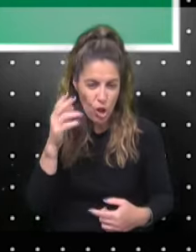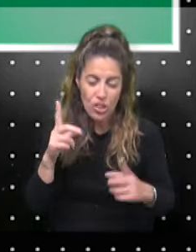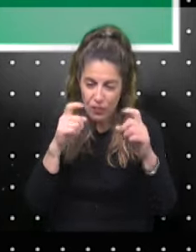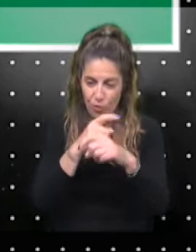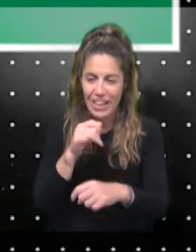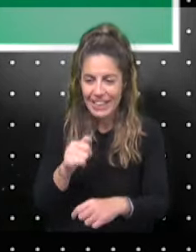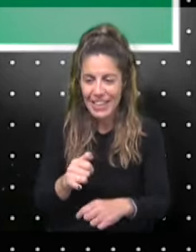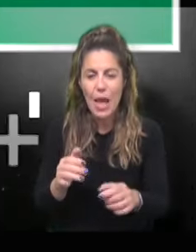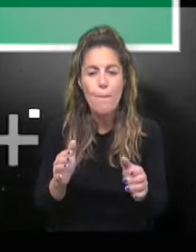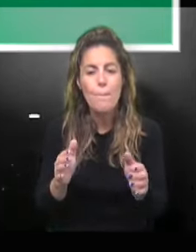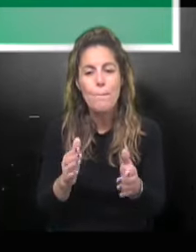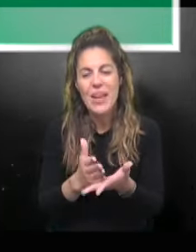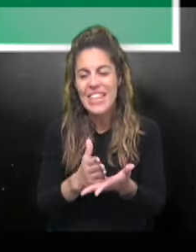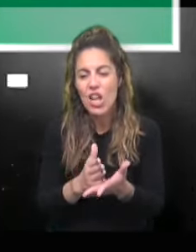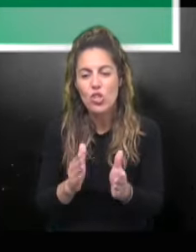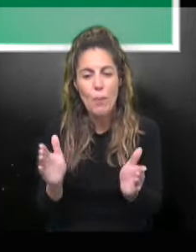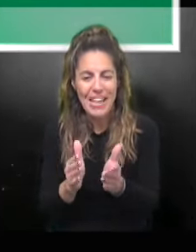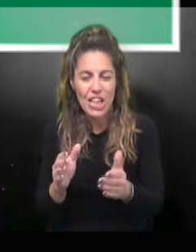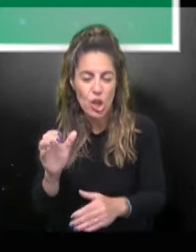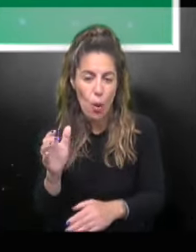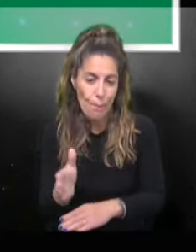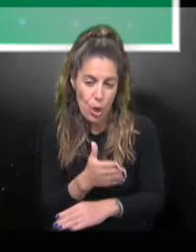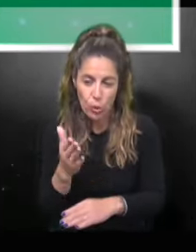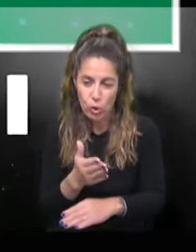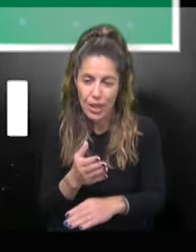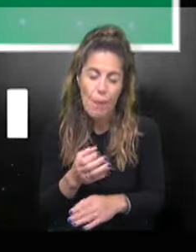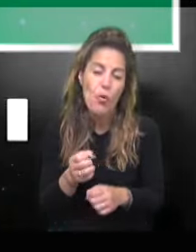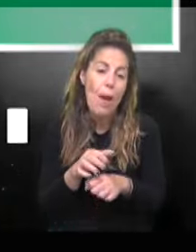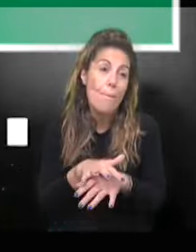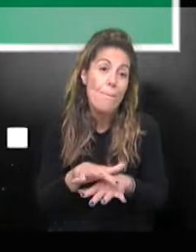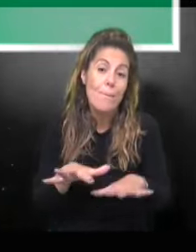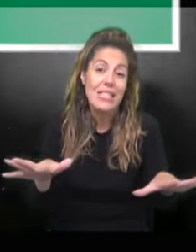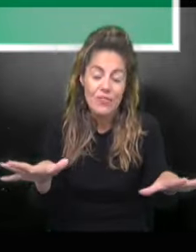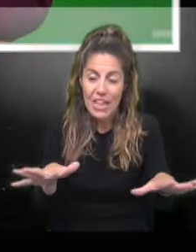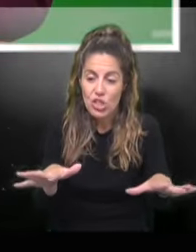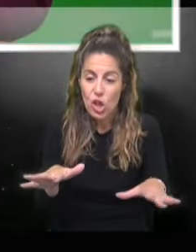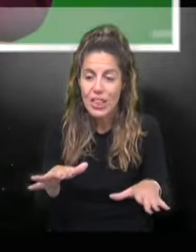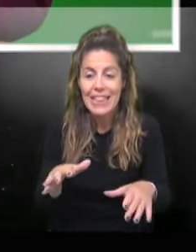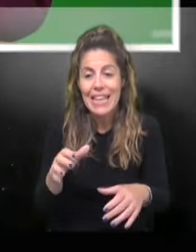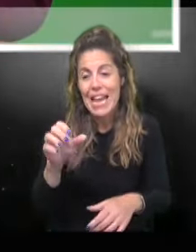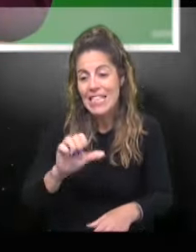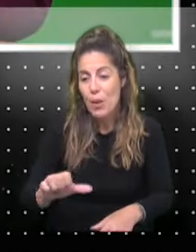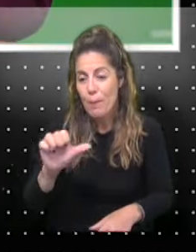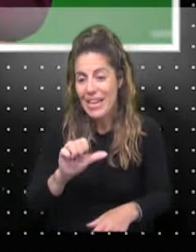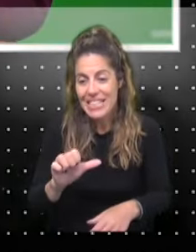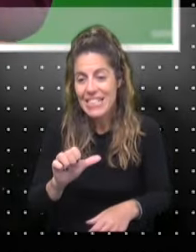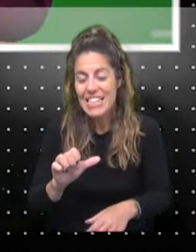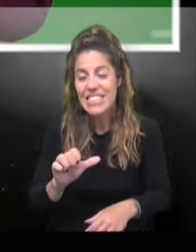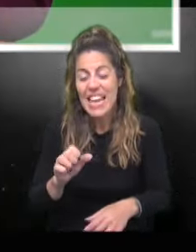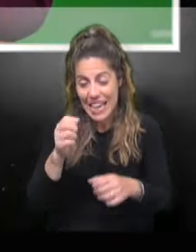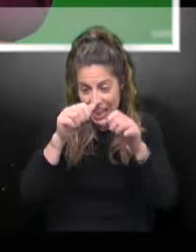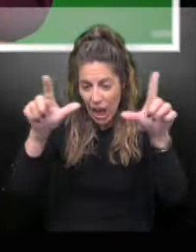en los tiempos que corren con una masificación de las empresas agroindustriales en el campo es decir el